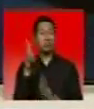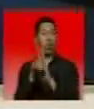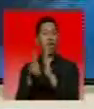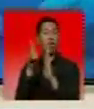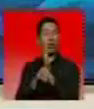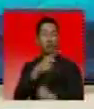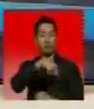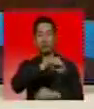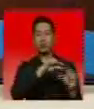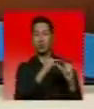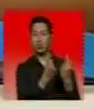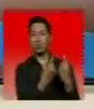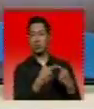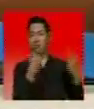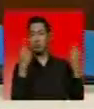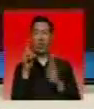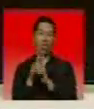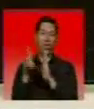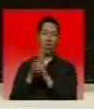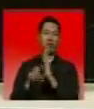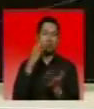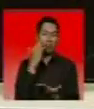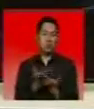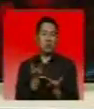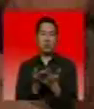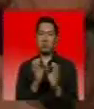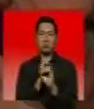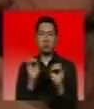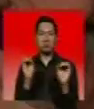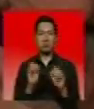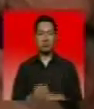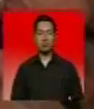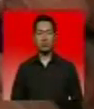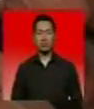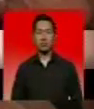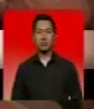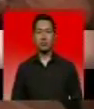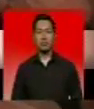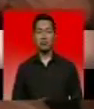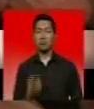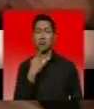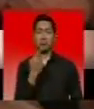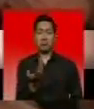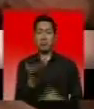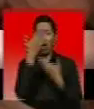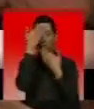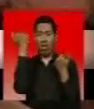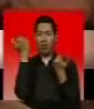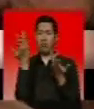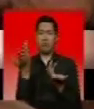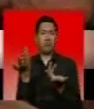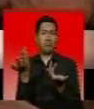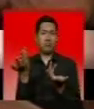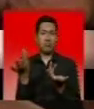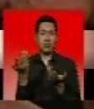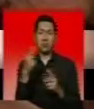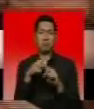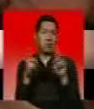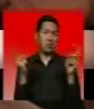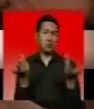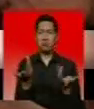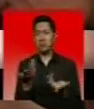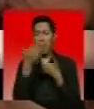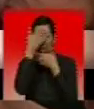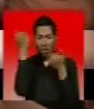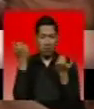por grupos de oposición carecen de sustento. Se habla de un supuesto fraude. Si hubiera existido ese